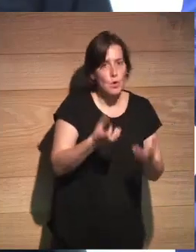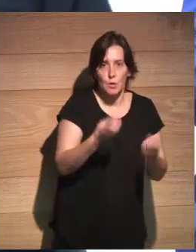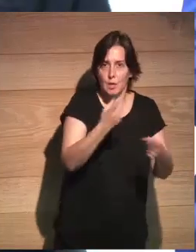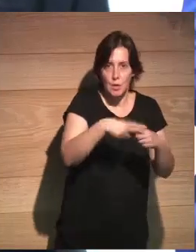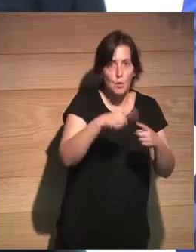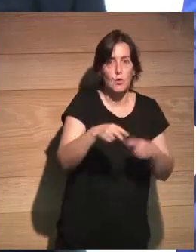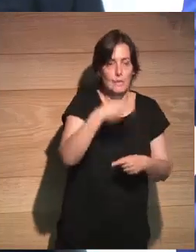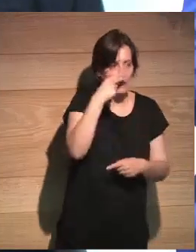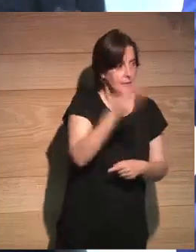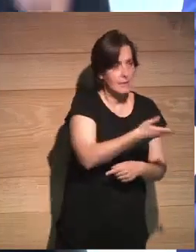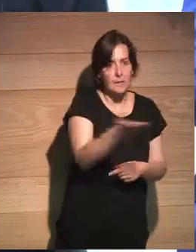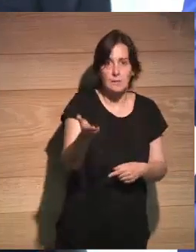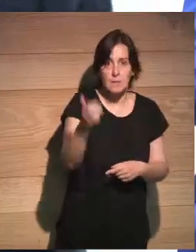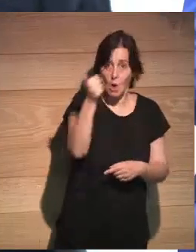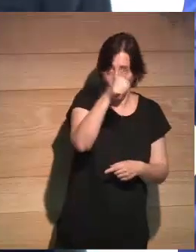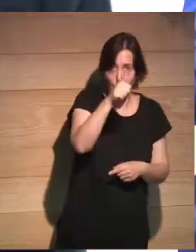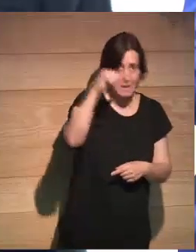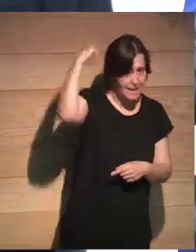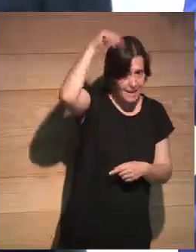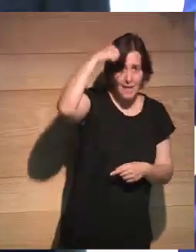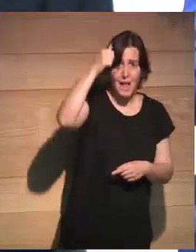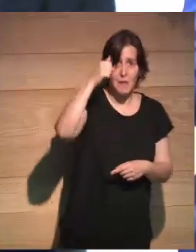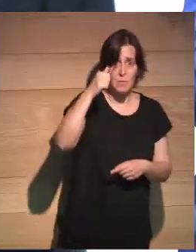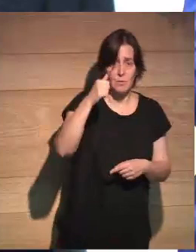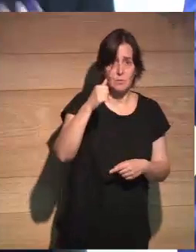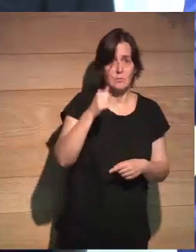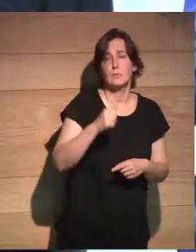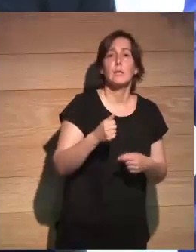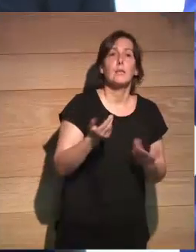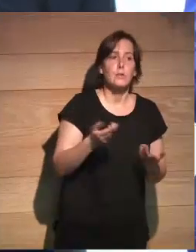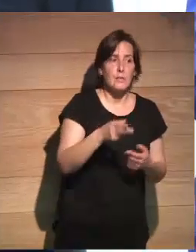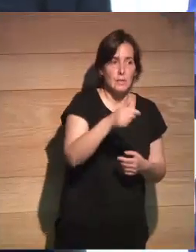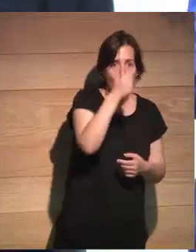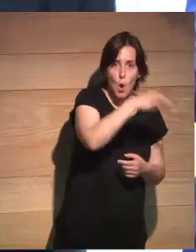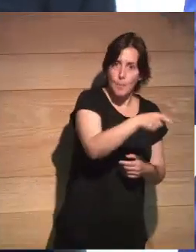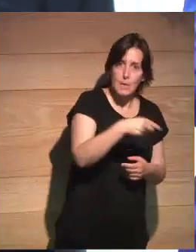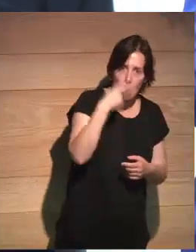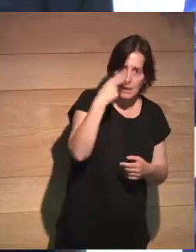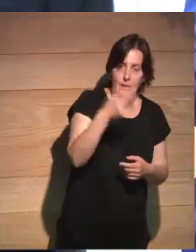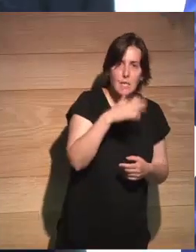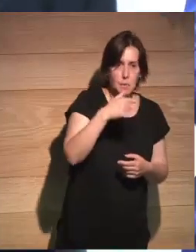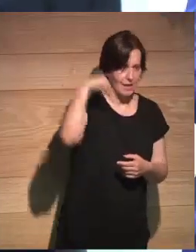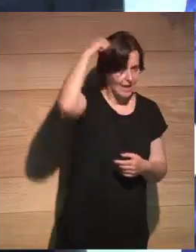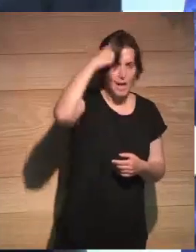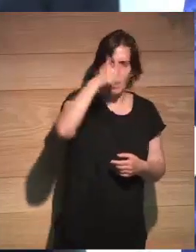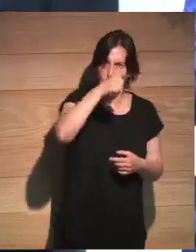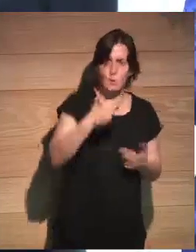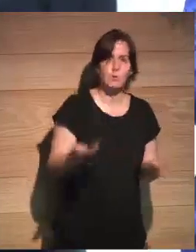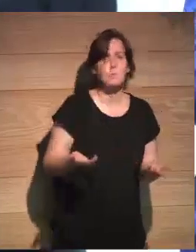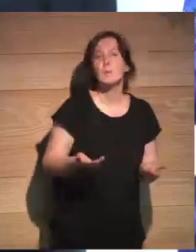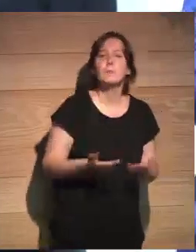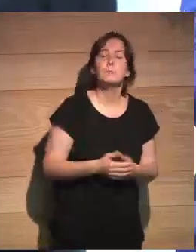que pues los hombres se quedan calvos y les interesa leer sobre esto, y las búsquedas de Google, ahí de repente nosotros lo